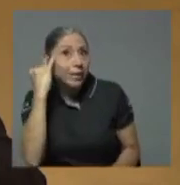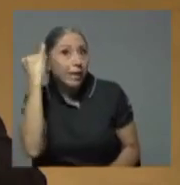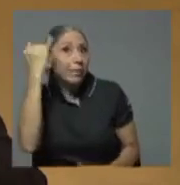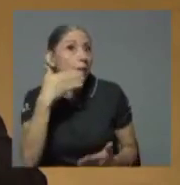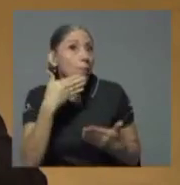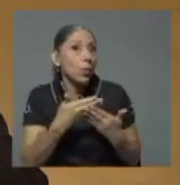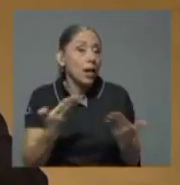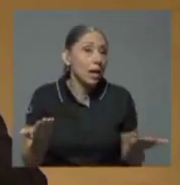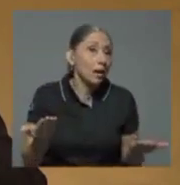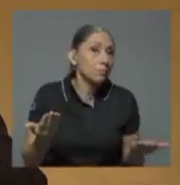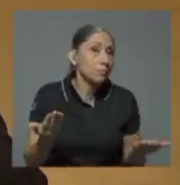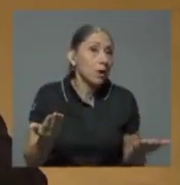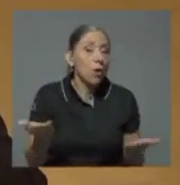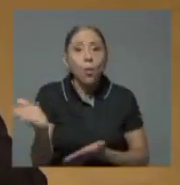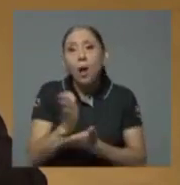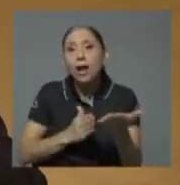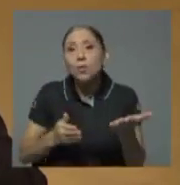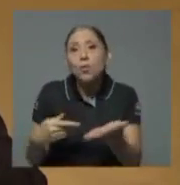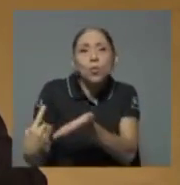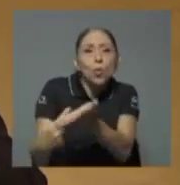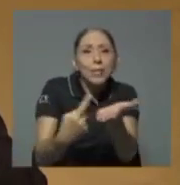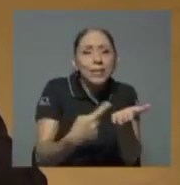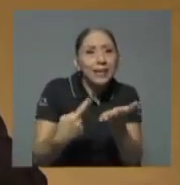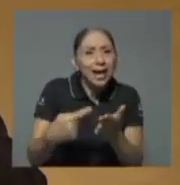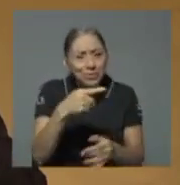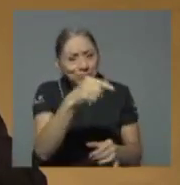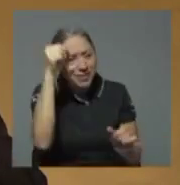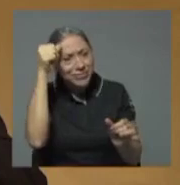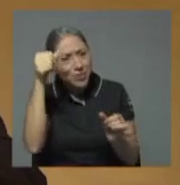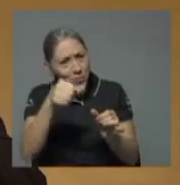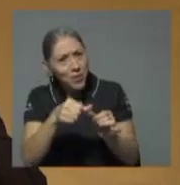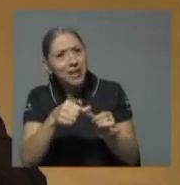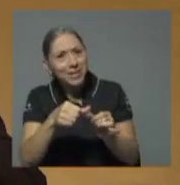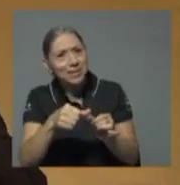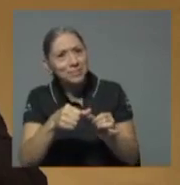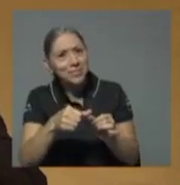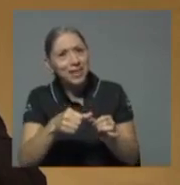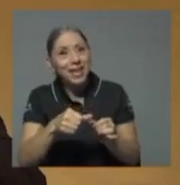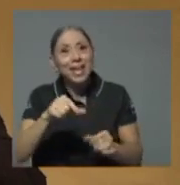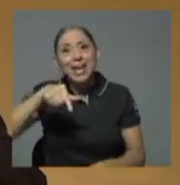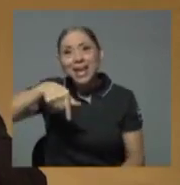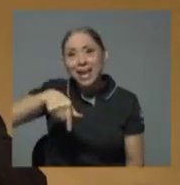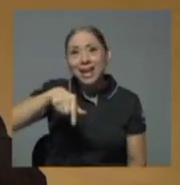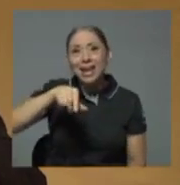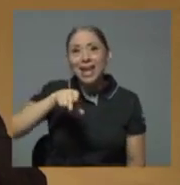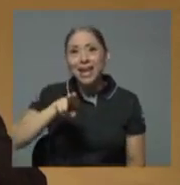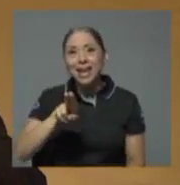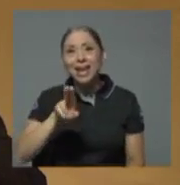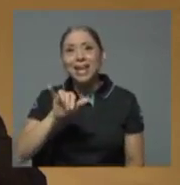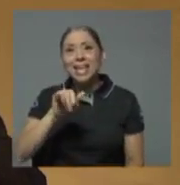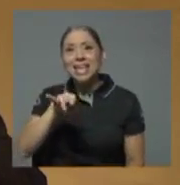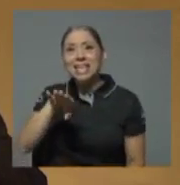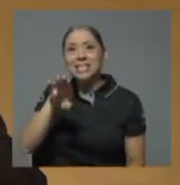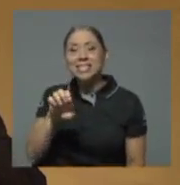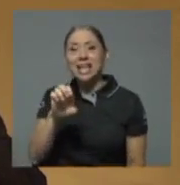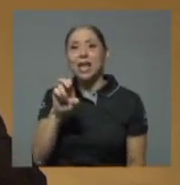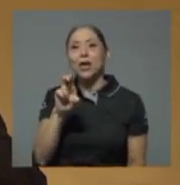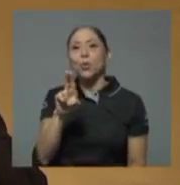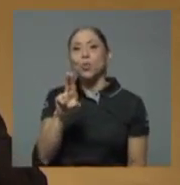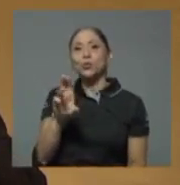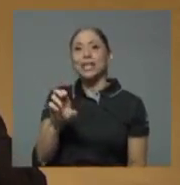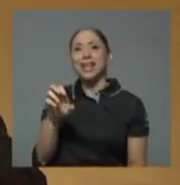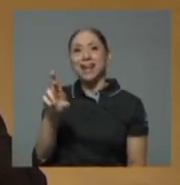o algún comentario que quiera hacer, recuerde que 15 UCR